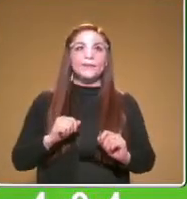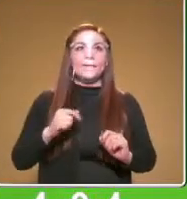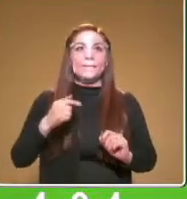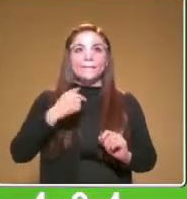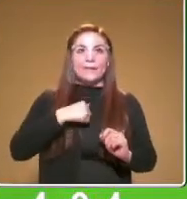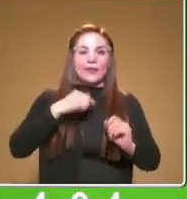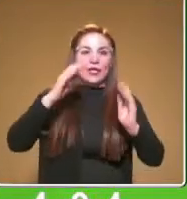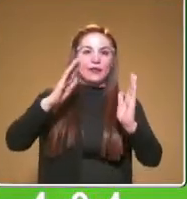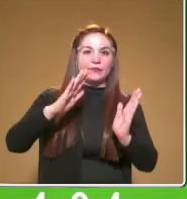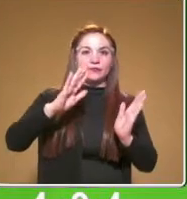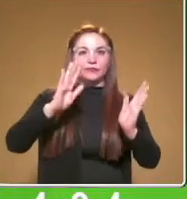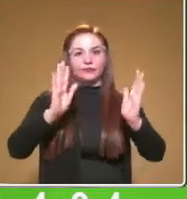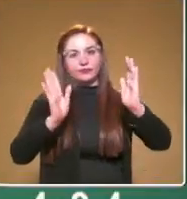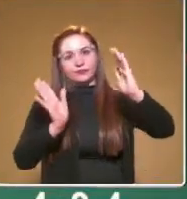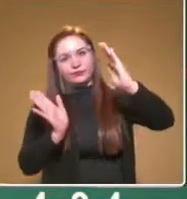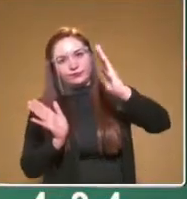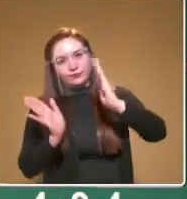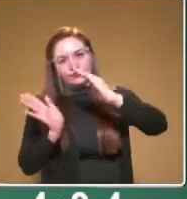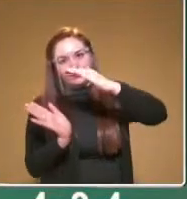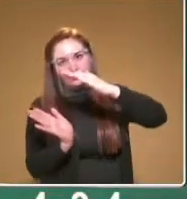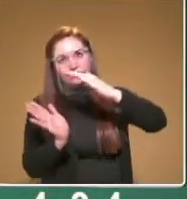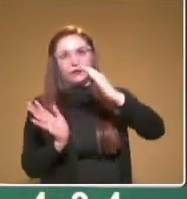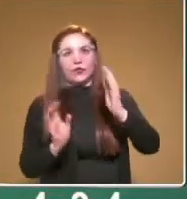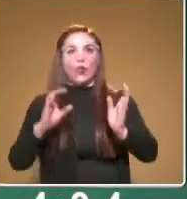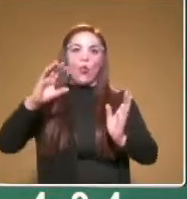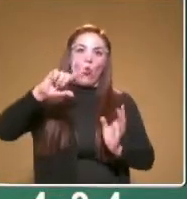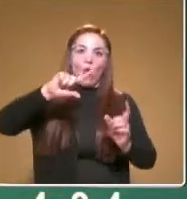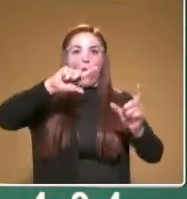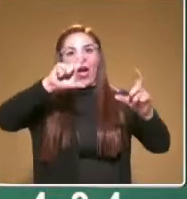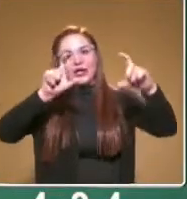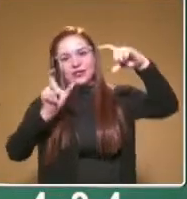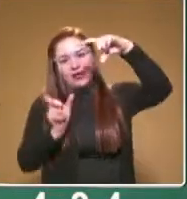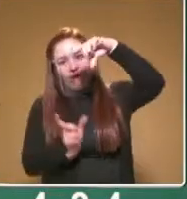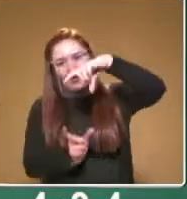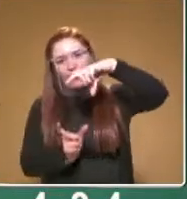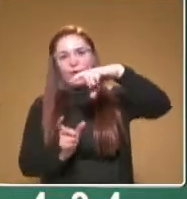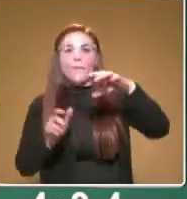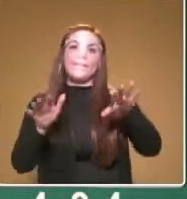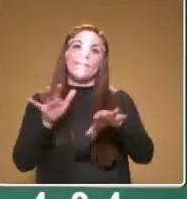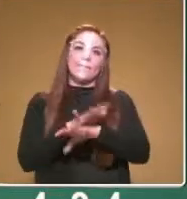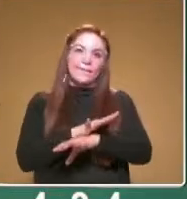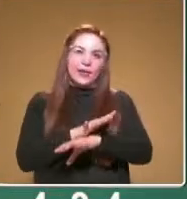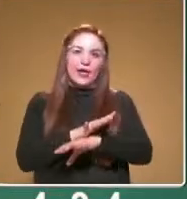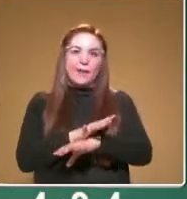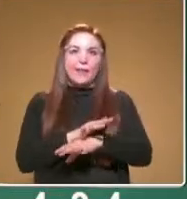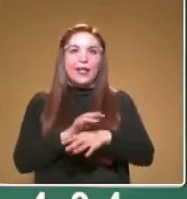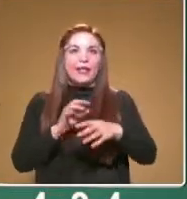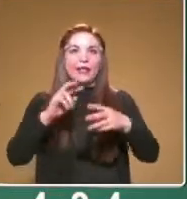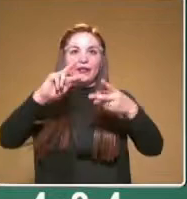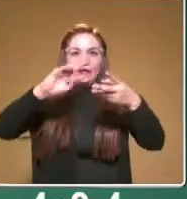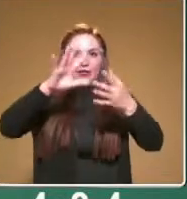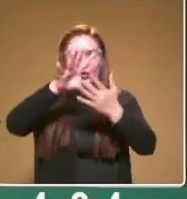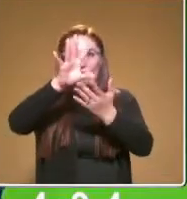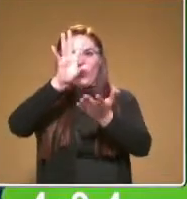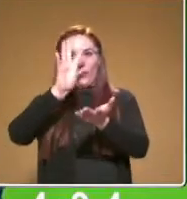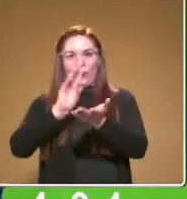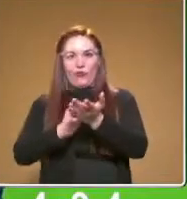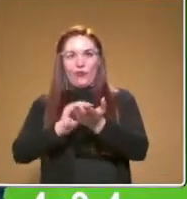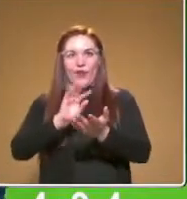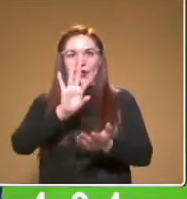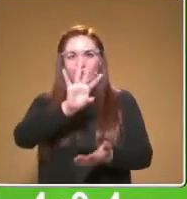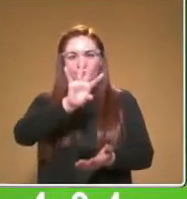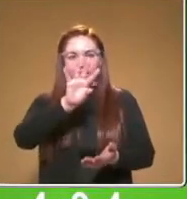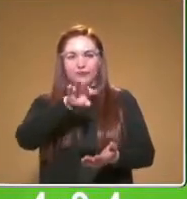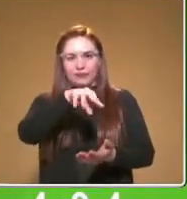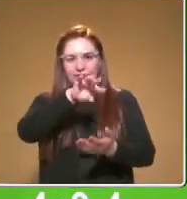lo volteo y lo quiero poner hacia abajo, pues entonces va a cambiar, la cabeza va a cambiar y los piececitos van a cambiar de posición. A ver, maestra, y si lo